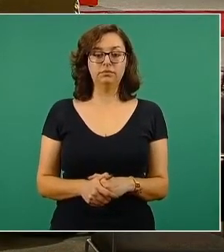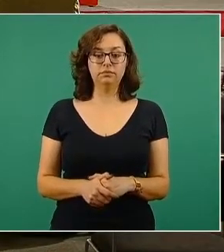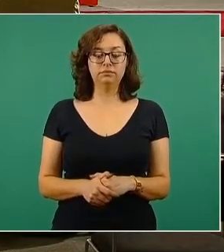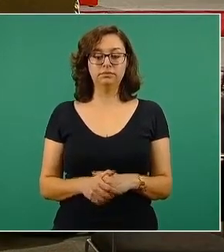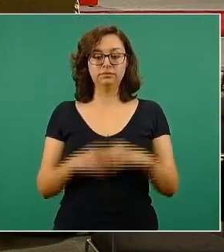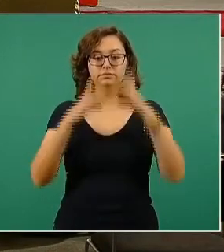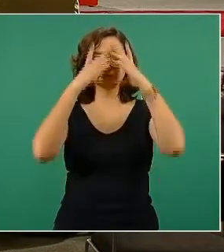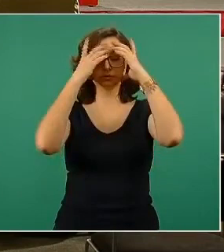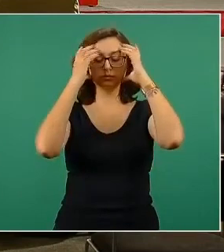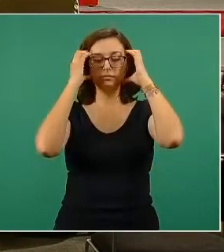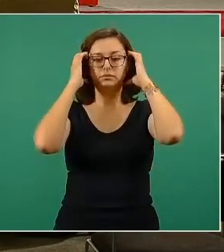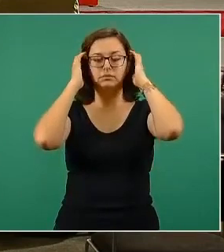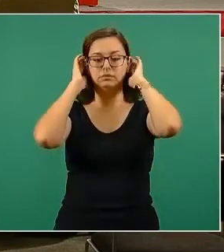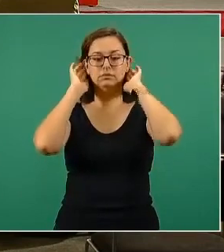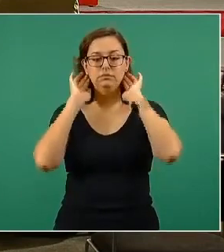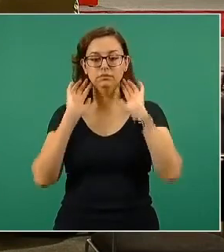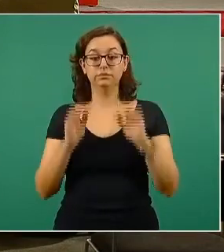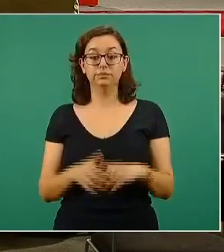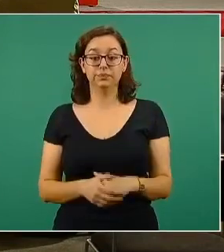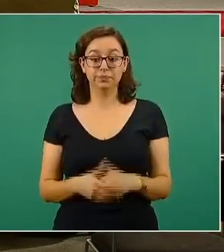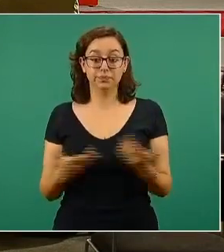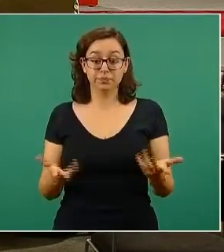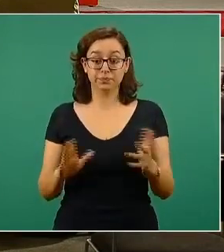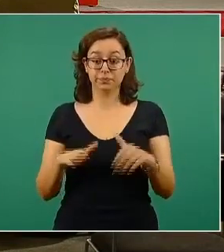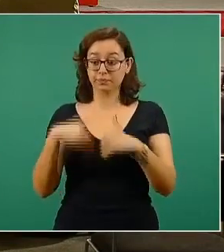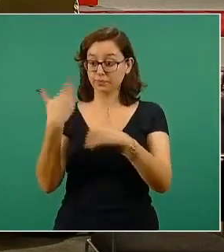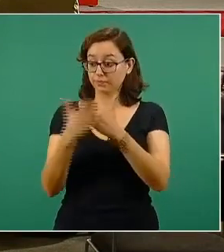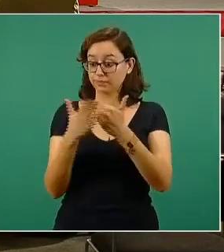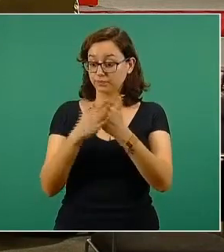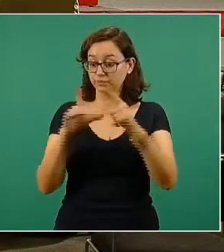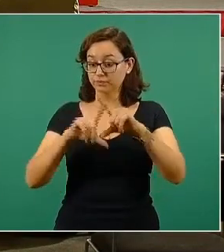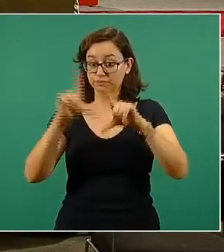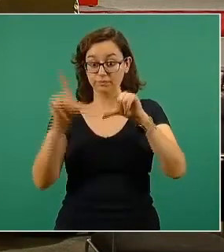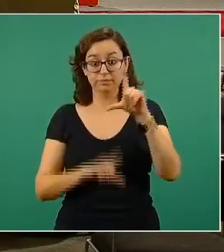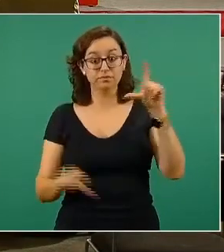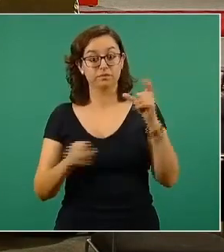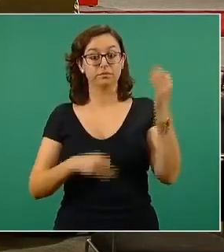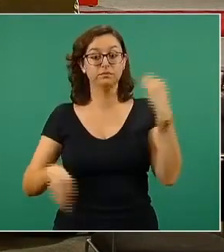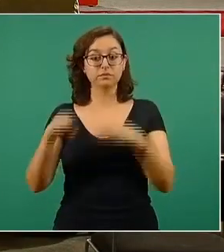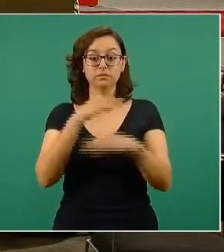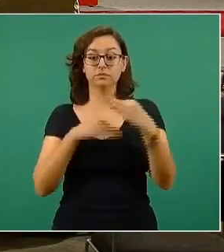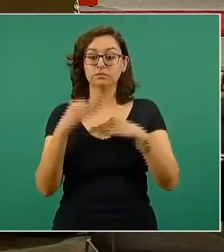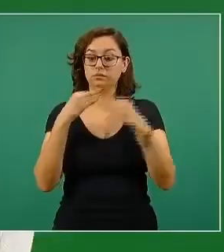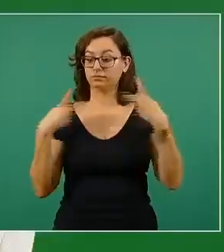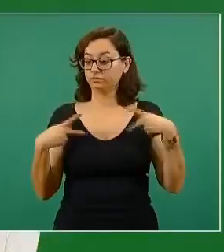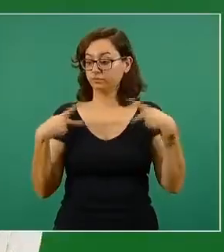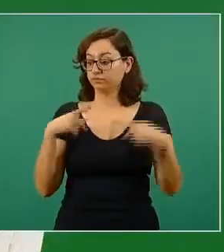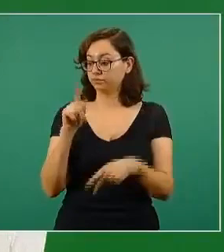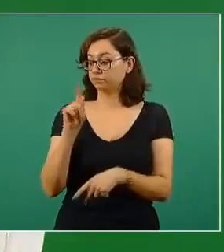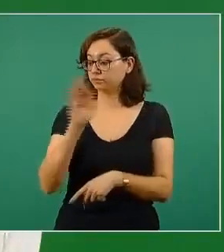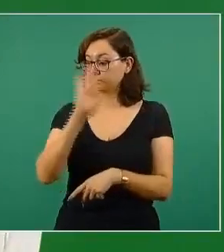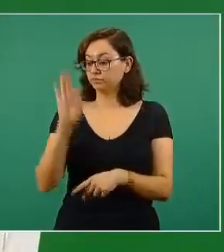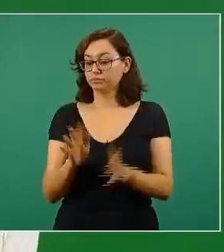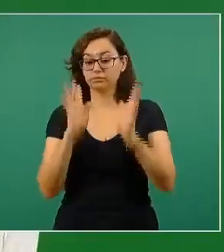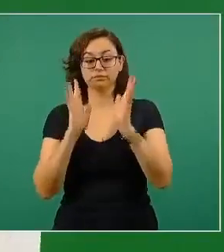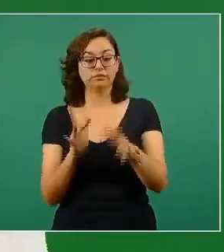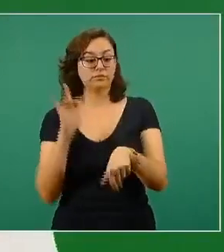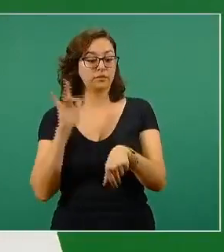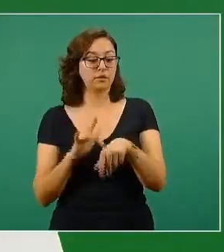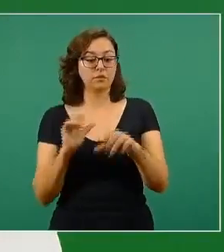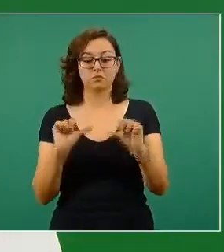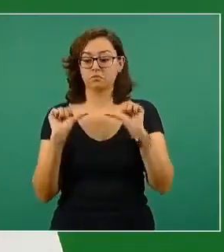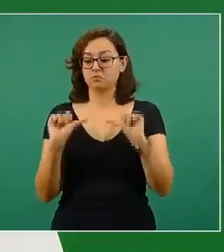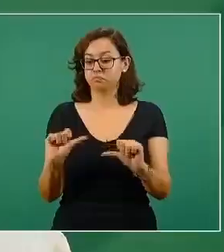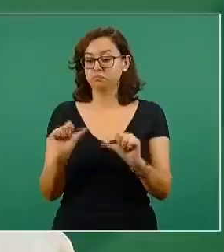fenómeno del umbral de la inmunidad de rebaño, es decir, la capacidad protectora que confiere el hecho de que haya un conjunto amplio de la